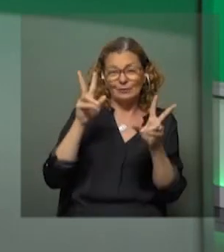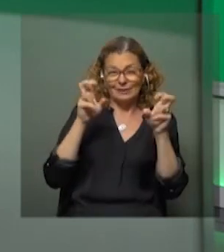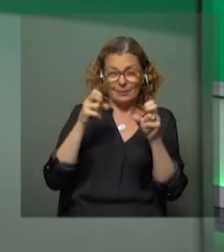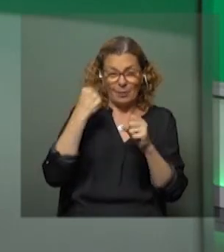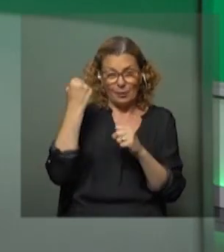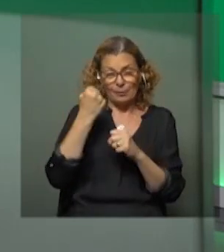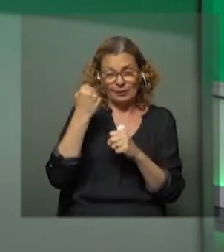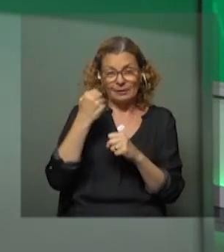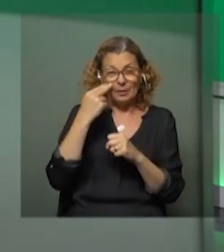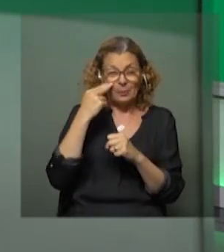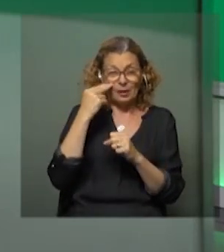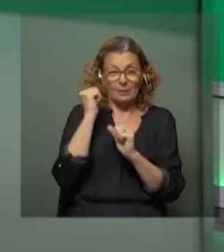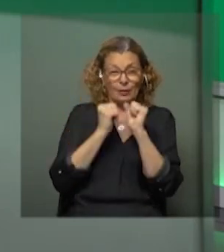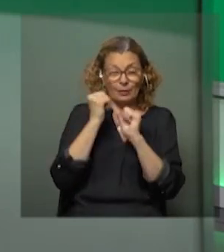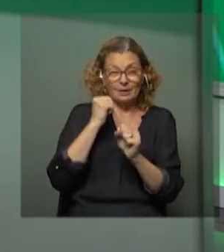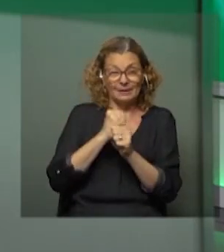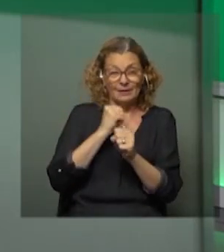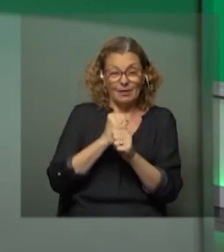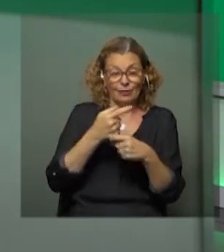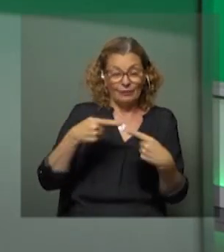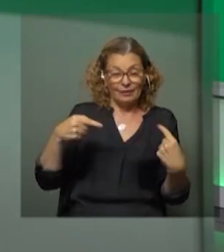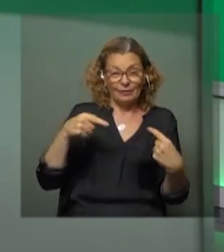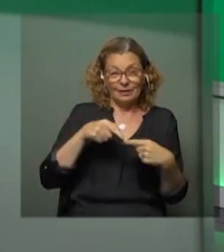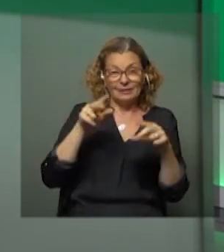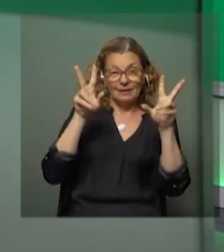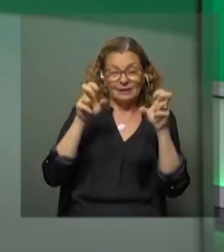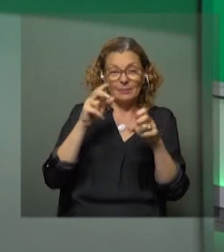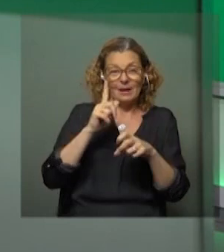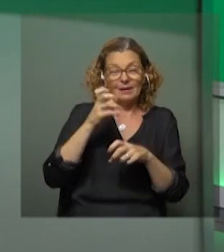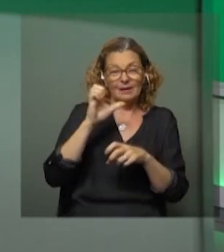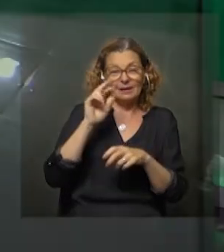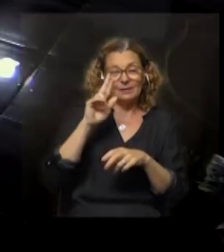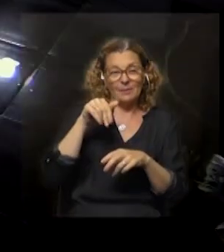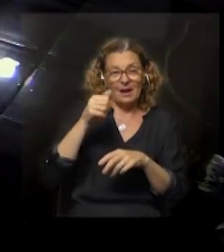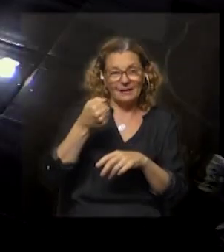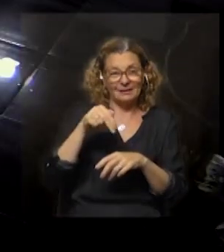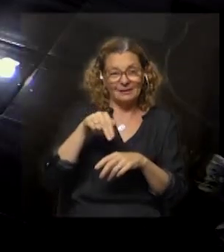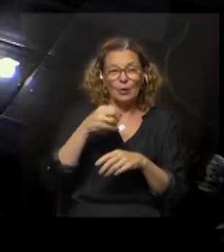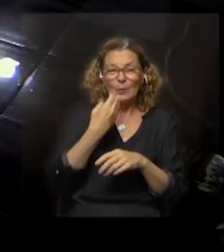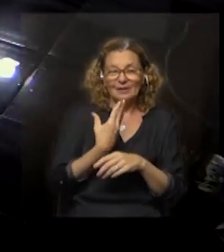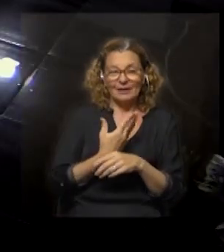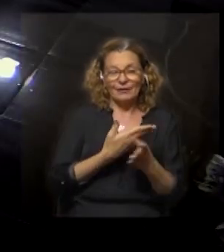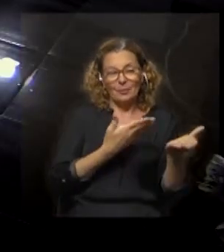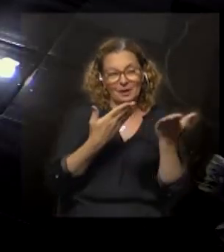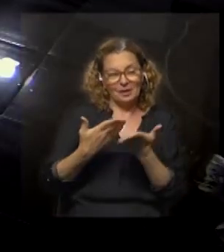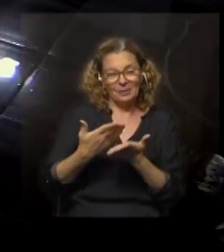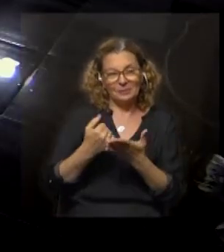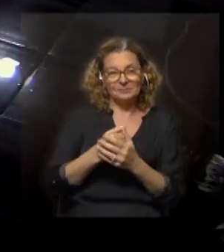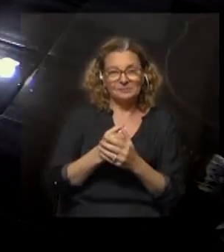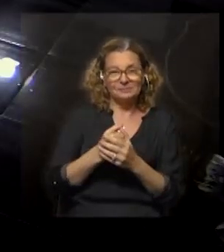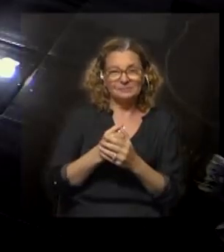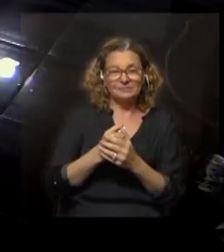importantísimo no que afecta la economía el trabajo un montón de elementos ese era el tema de Germán de agosto Cómo anda Germán cómo andan todo bien